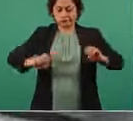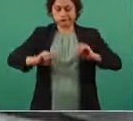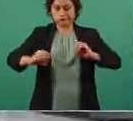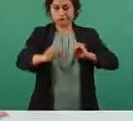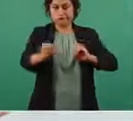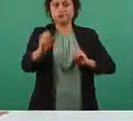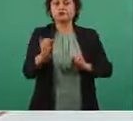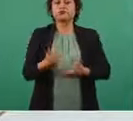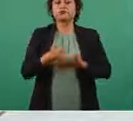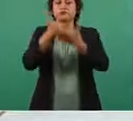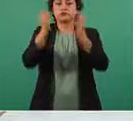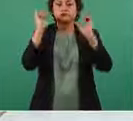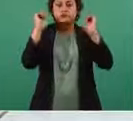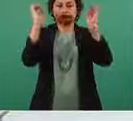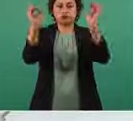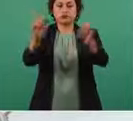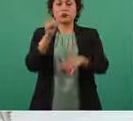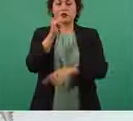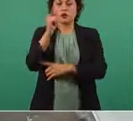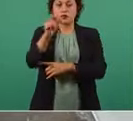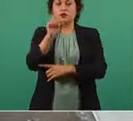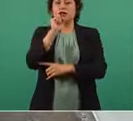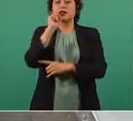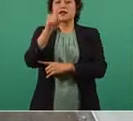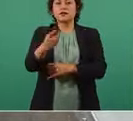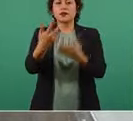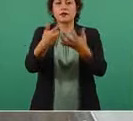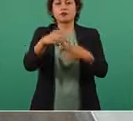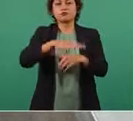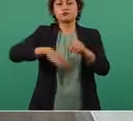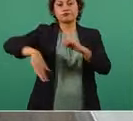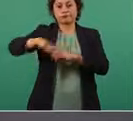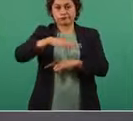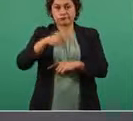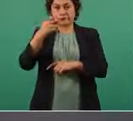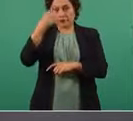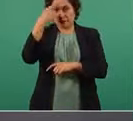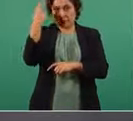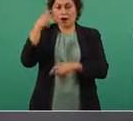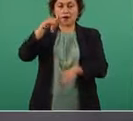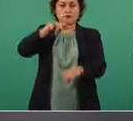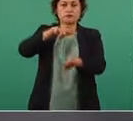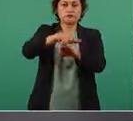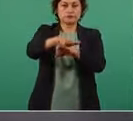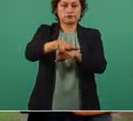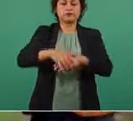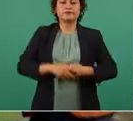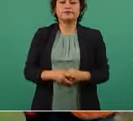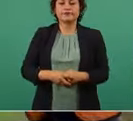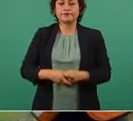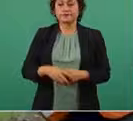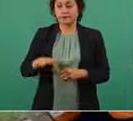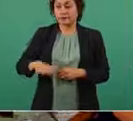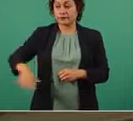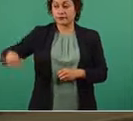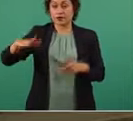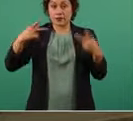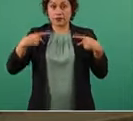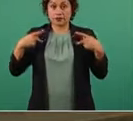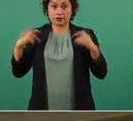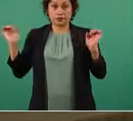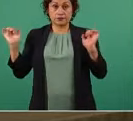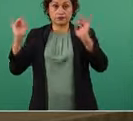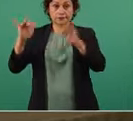los sistemas de luces y de mezcla asfáltica en márgenes de calles de rodaje. En la terminal de pasajeros se aplica aplica pintura vinílica